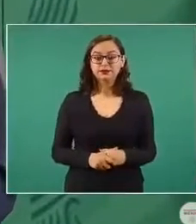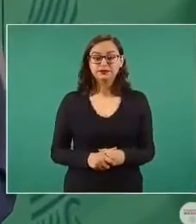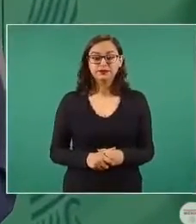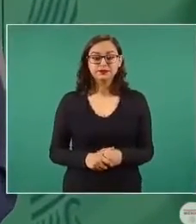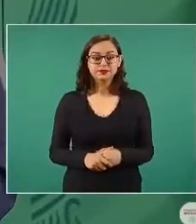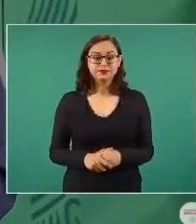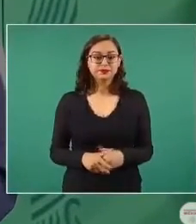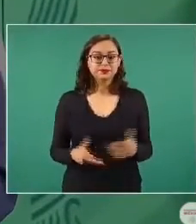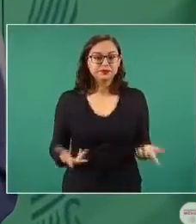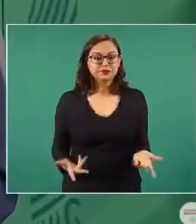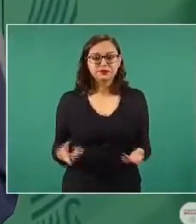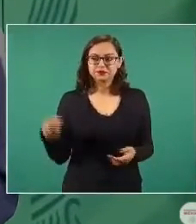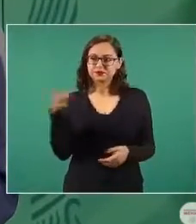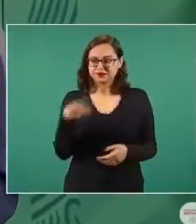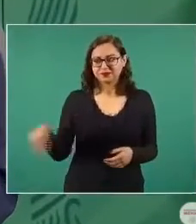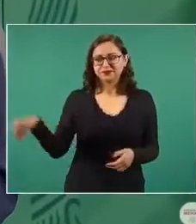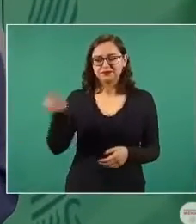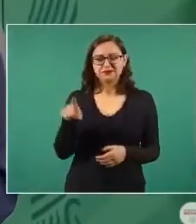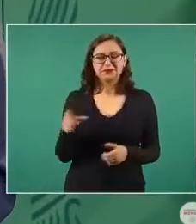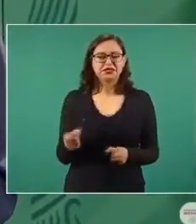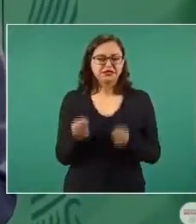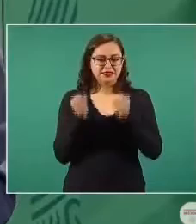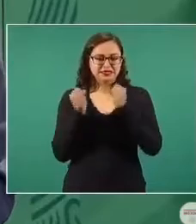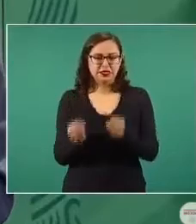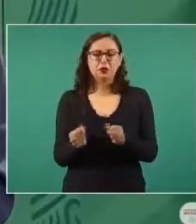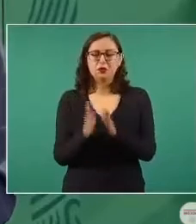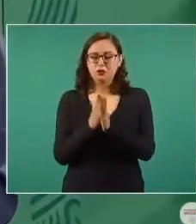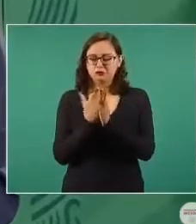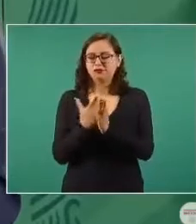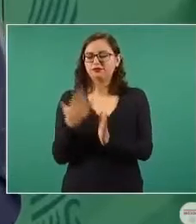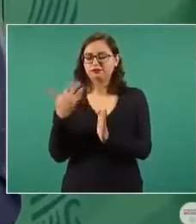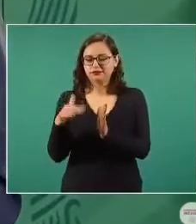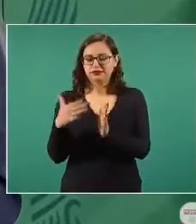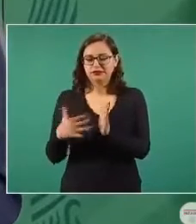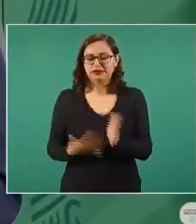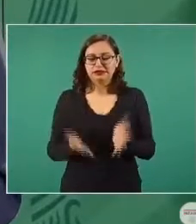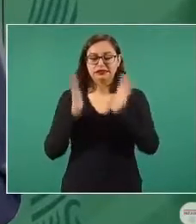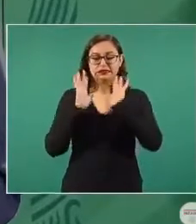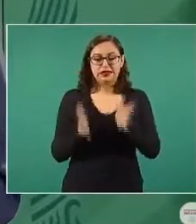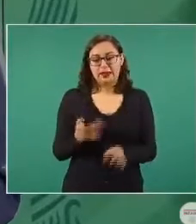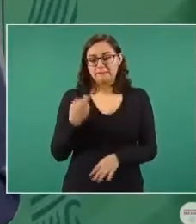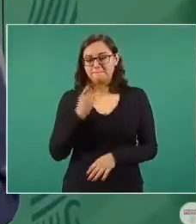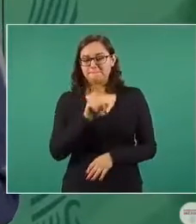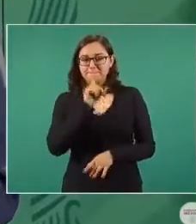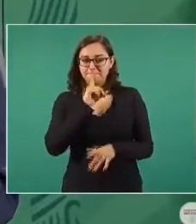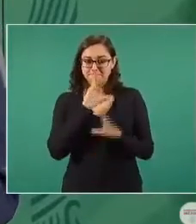porque seguramente ya lo leyeron. No dicen nada,